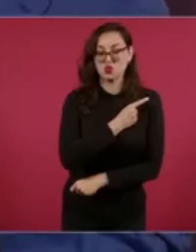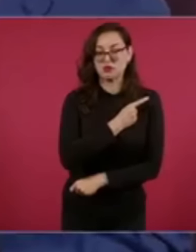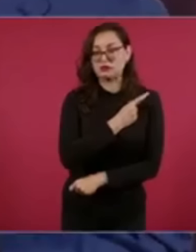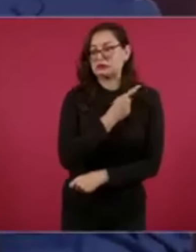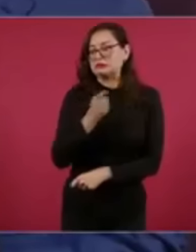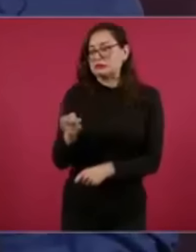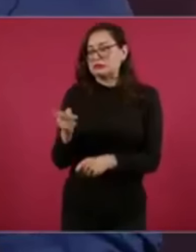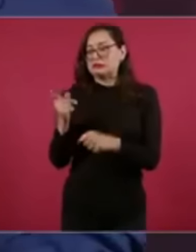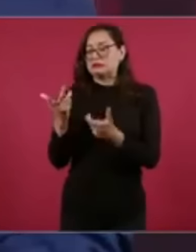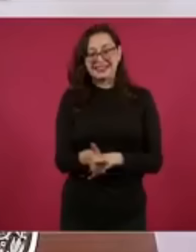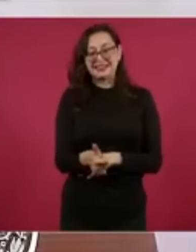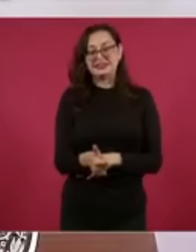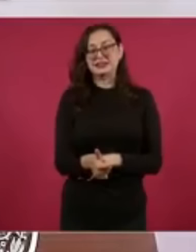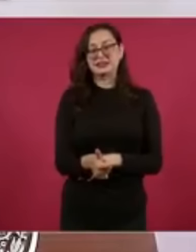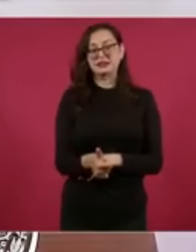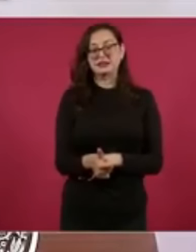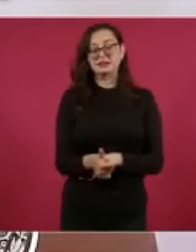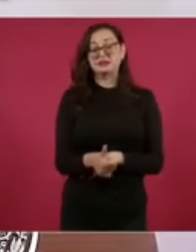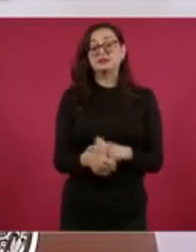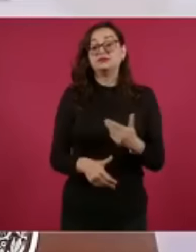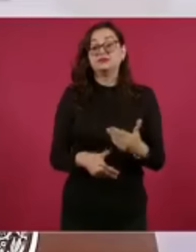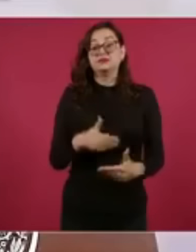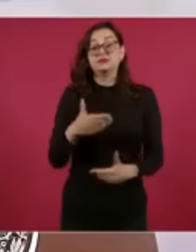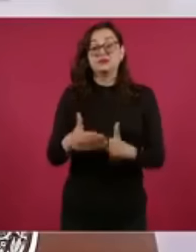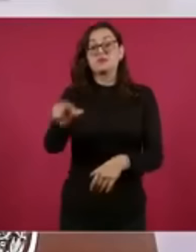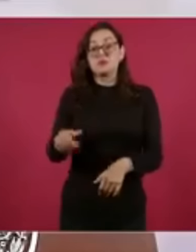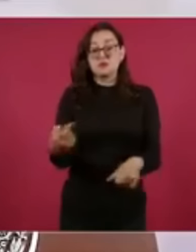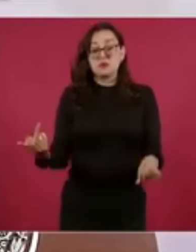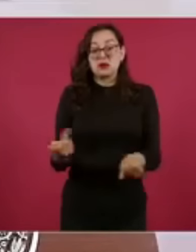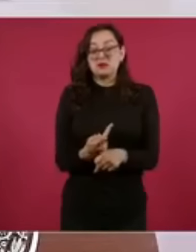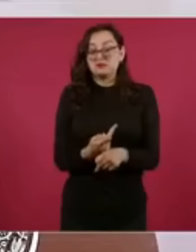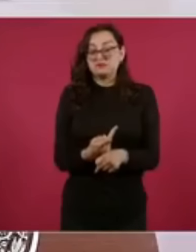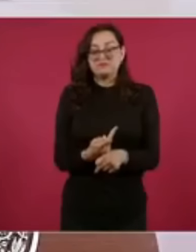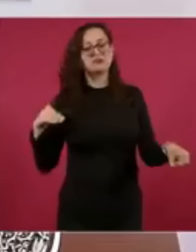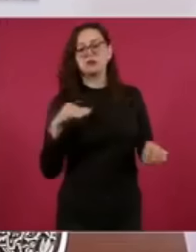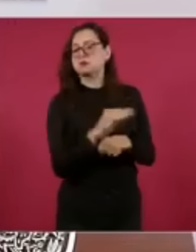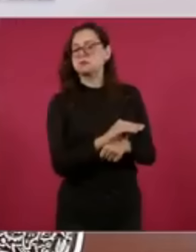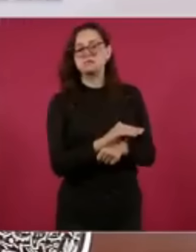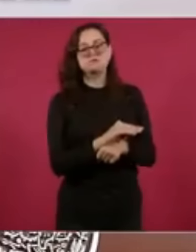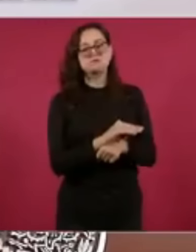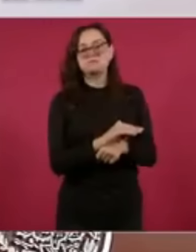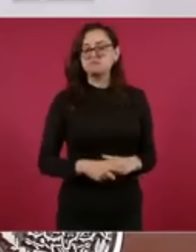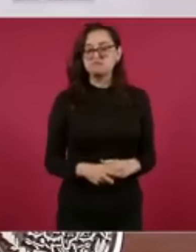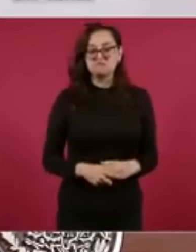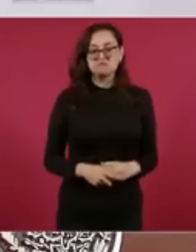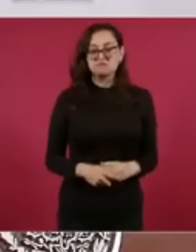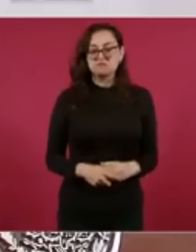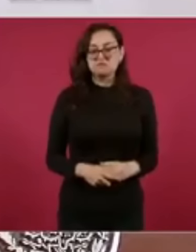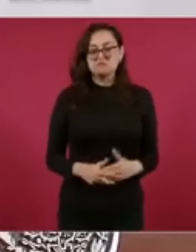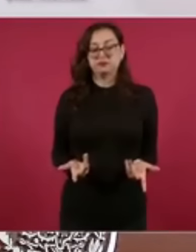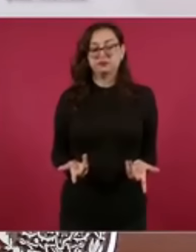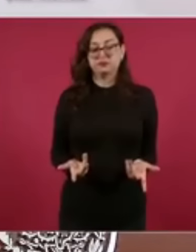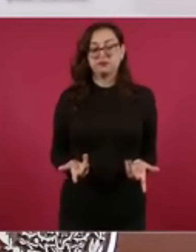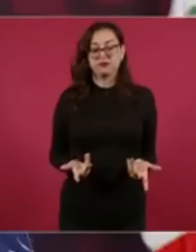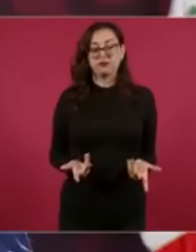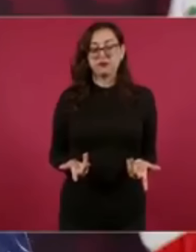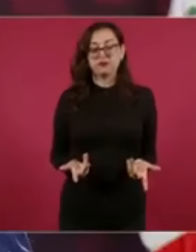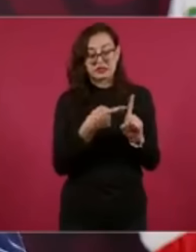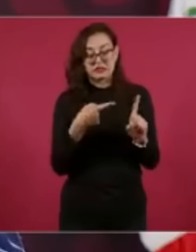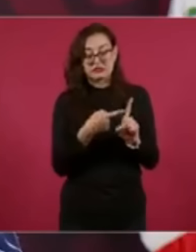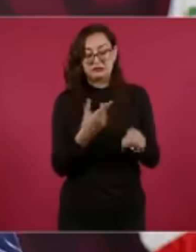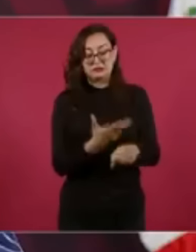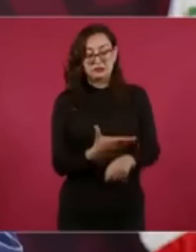el apoyo de campesinos. Y al final se quedó sin base social de apoyo. Se entregó a